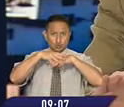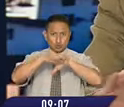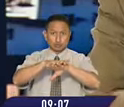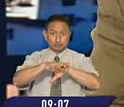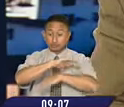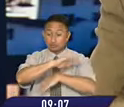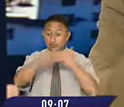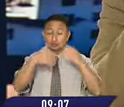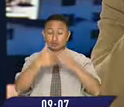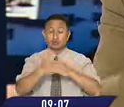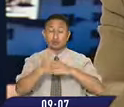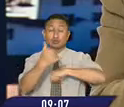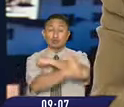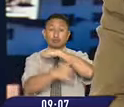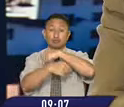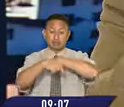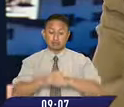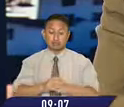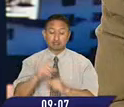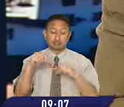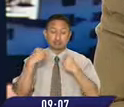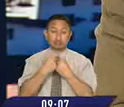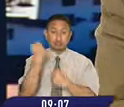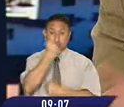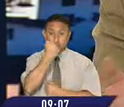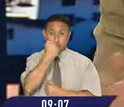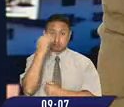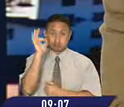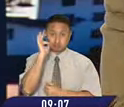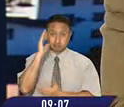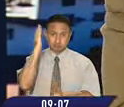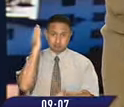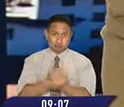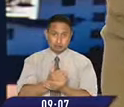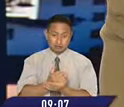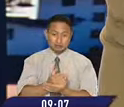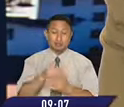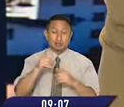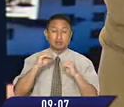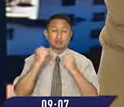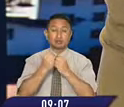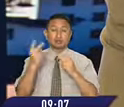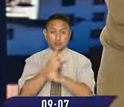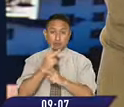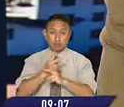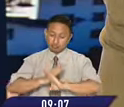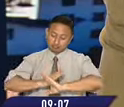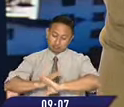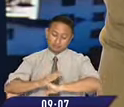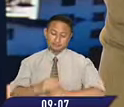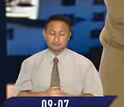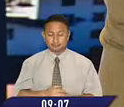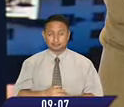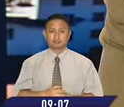los estados para combatir al narcotráfico y, por supuesto, a las organizaciones transnacionales.